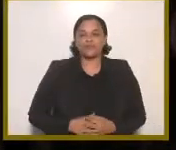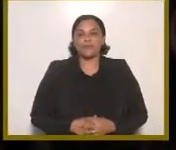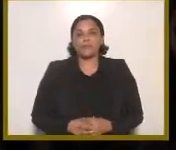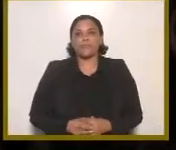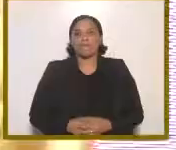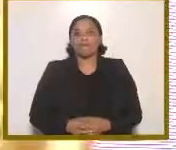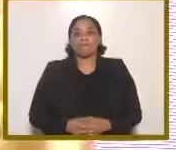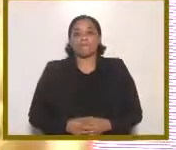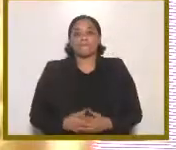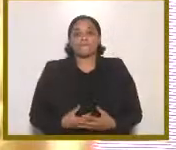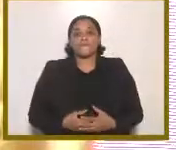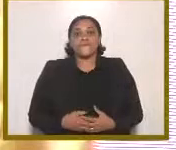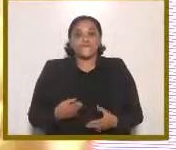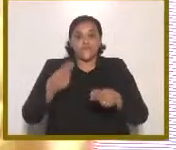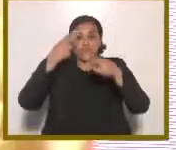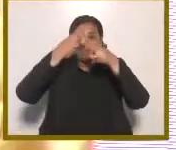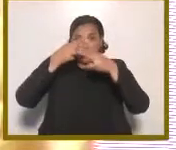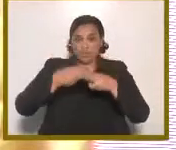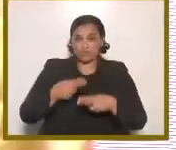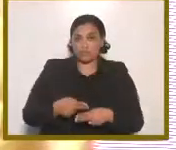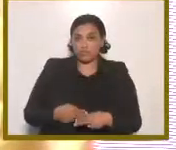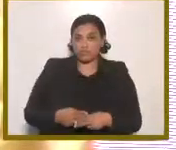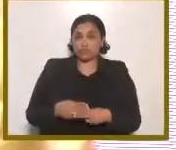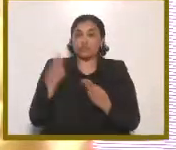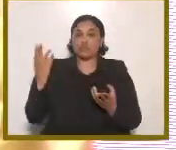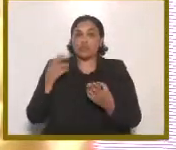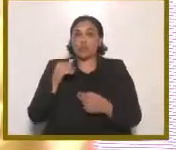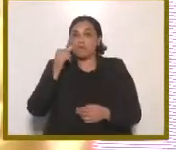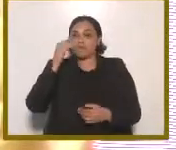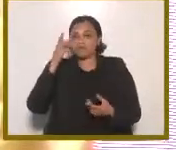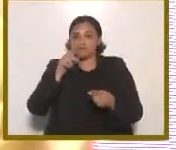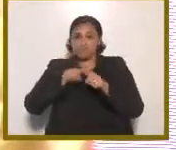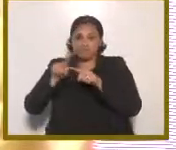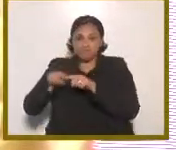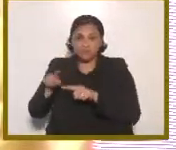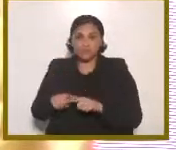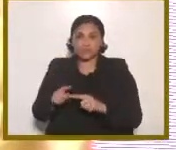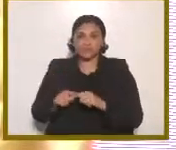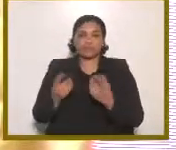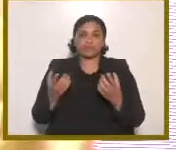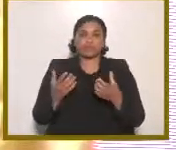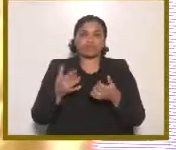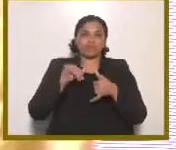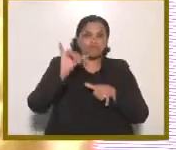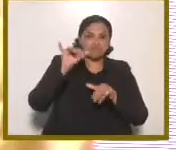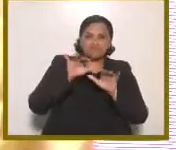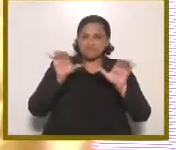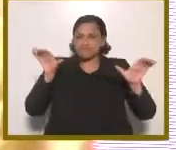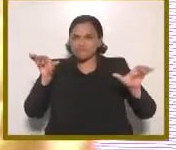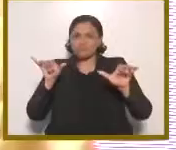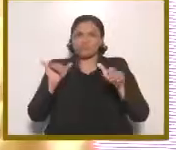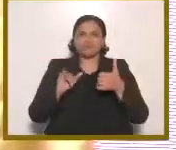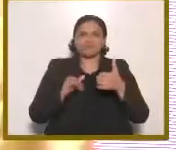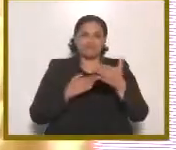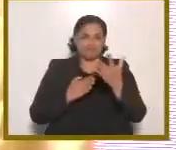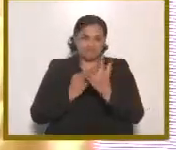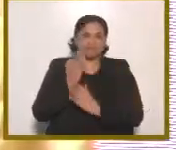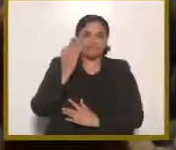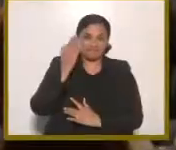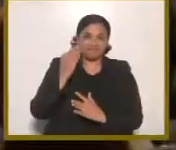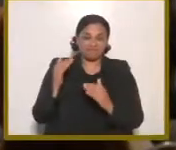La conformación de listas de candidaturas atendiendo a los principios de paridad vertical y horizontal.